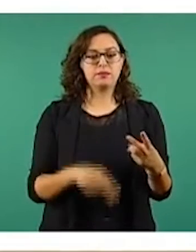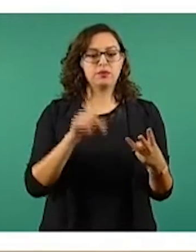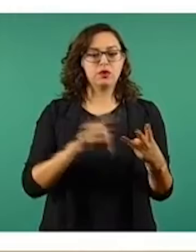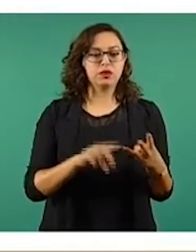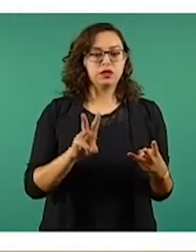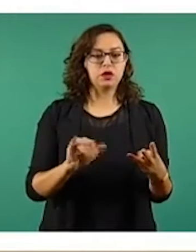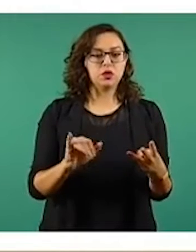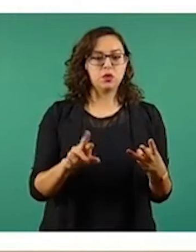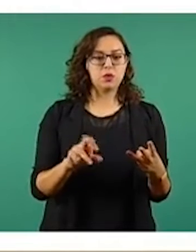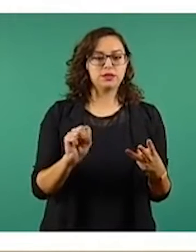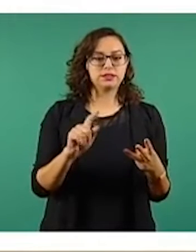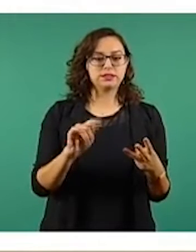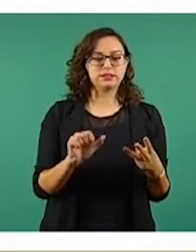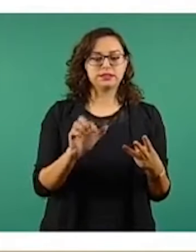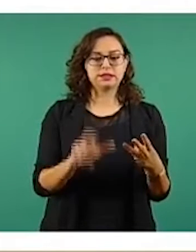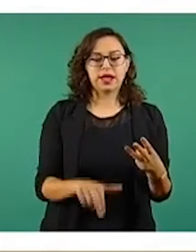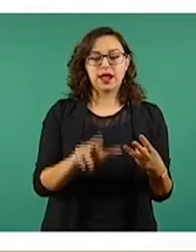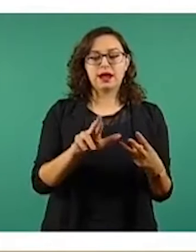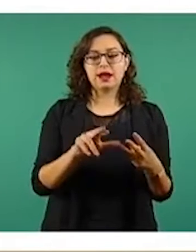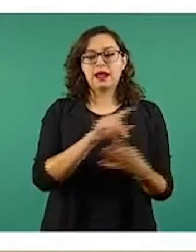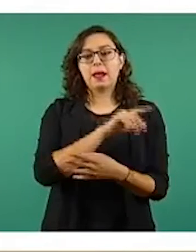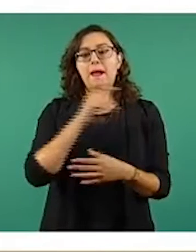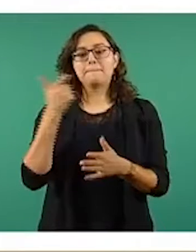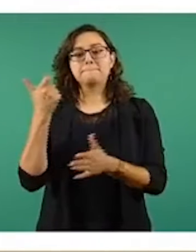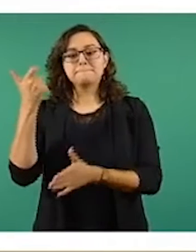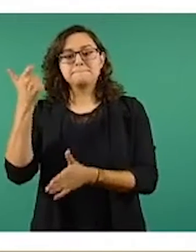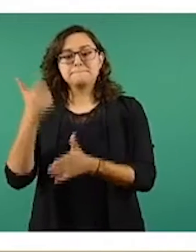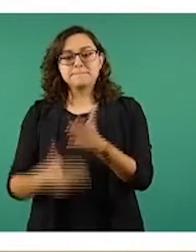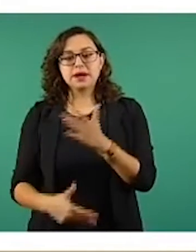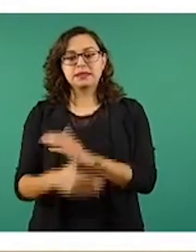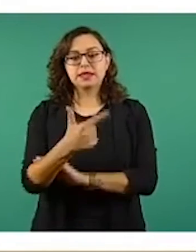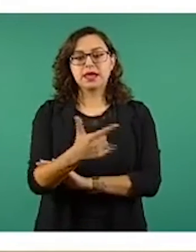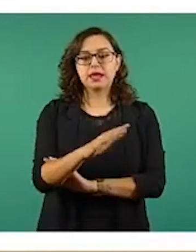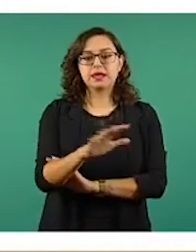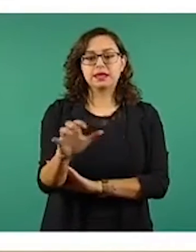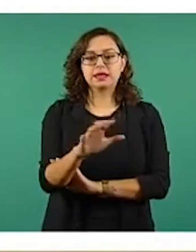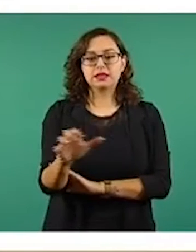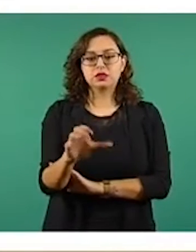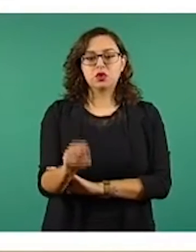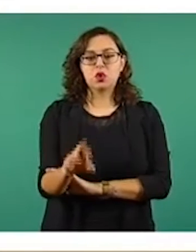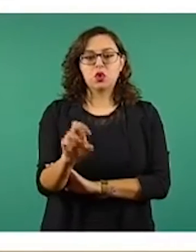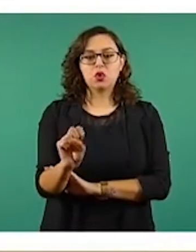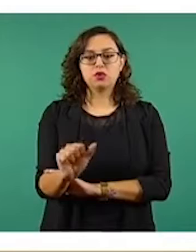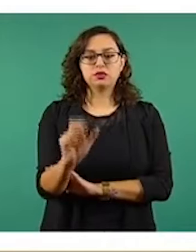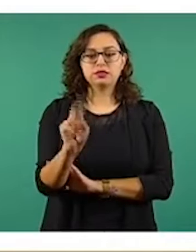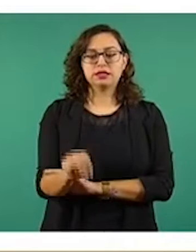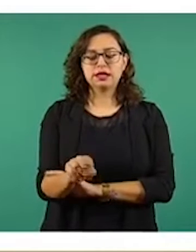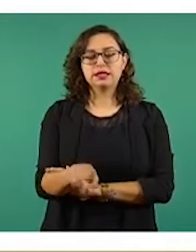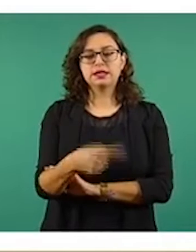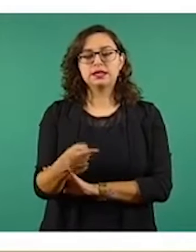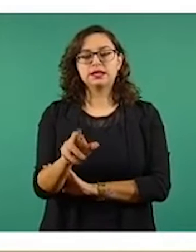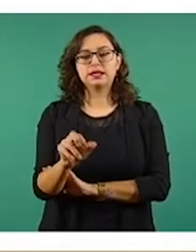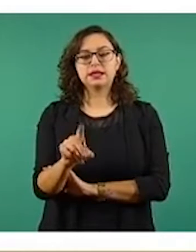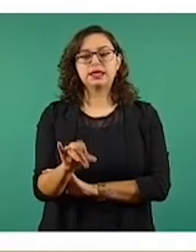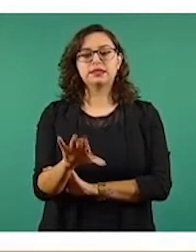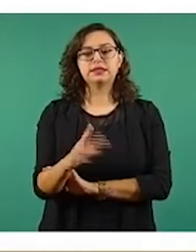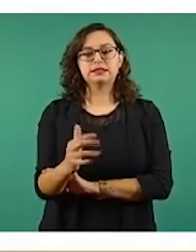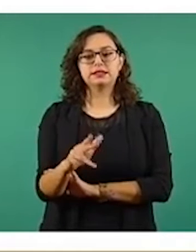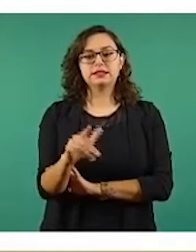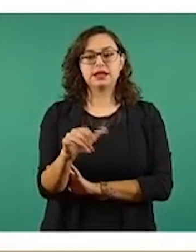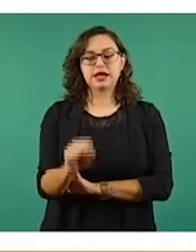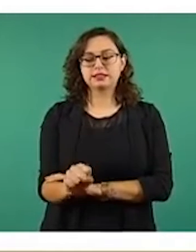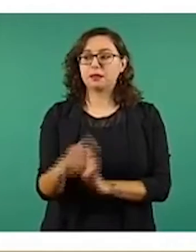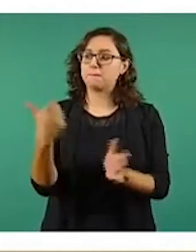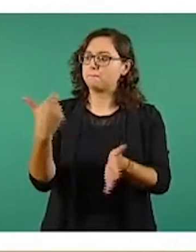económicas, G500, Orsan y Rendichicas, que Rendichicas ahora se volvió esta semana las más